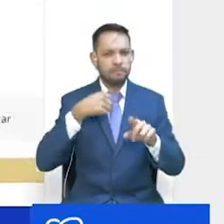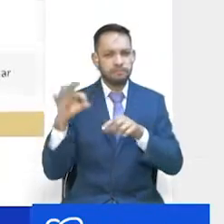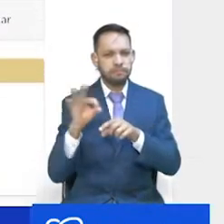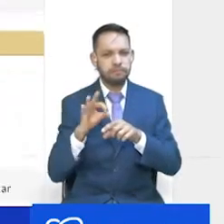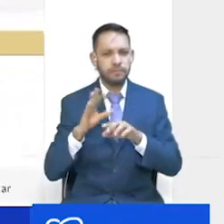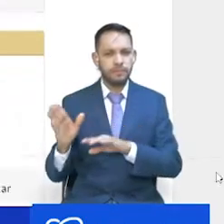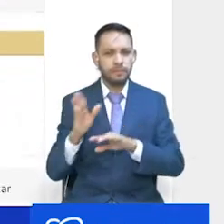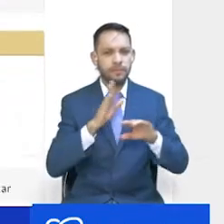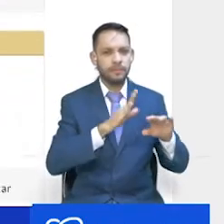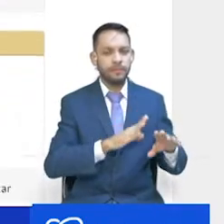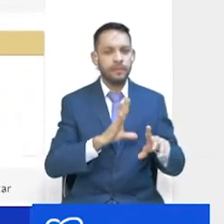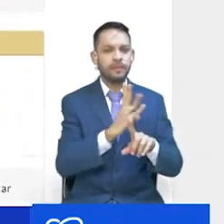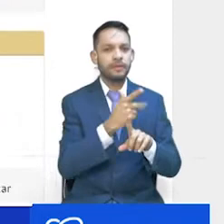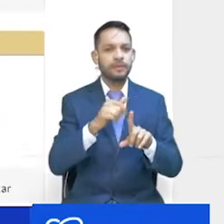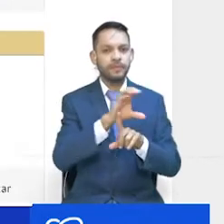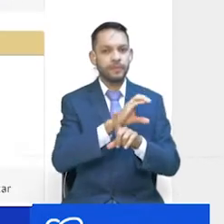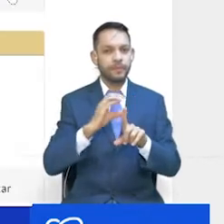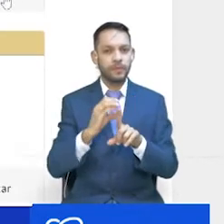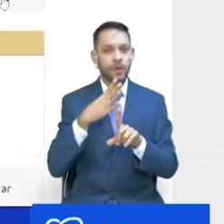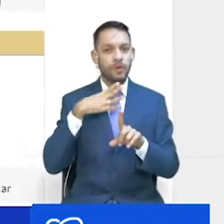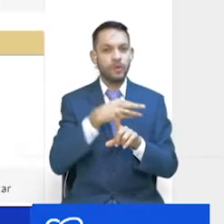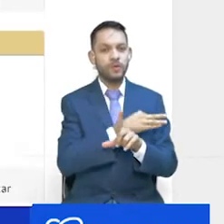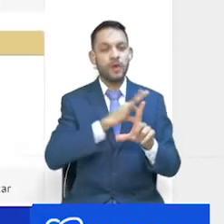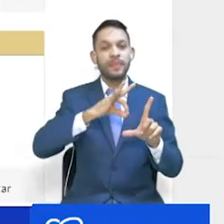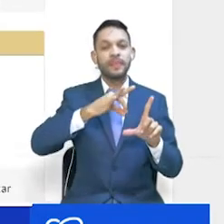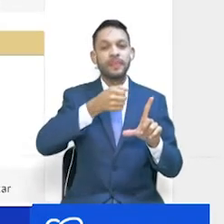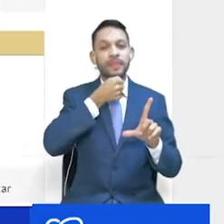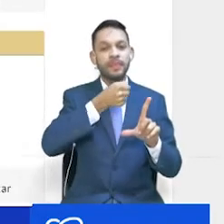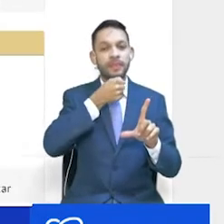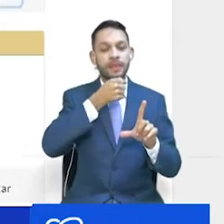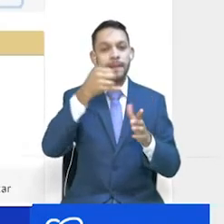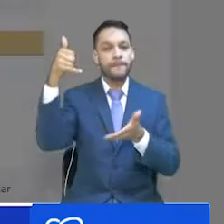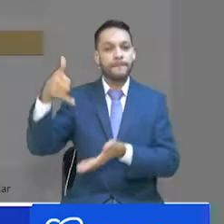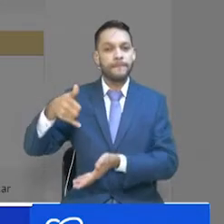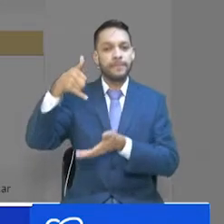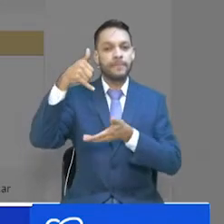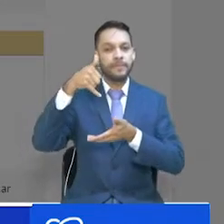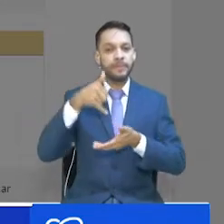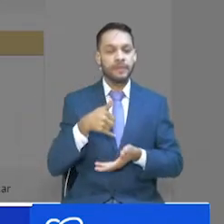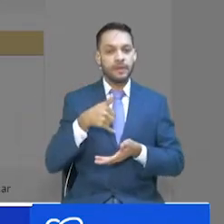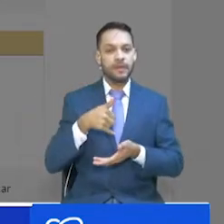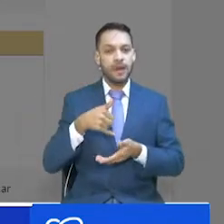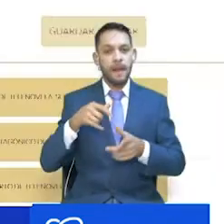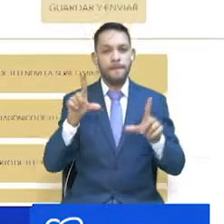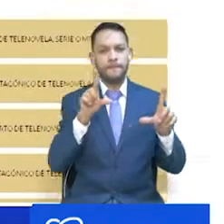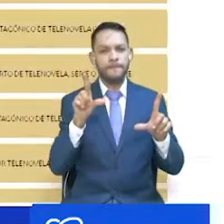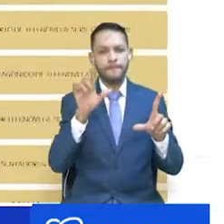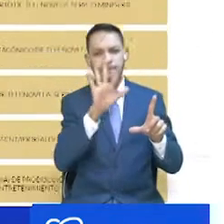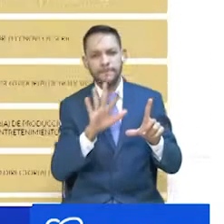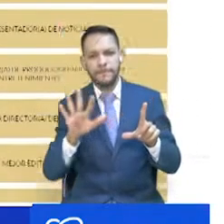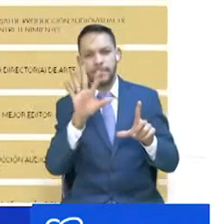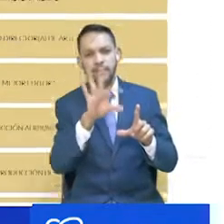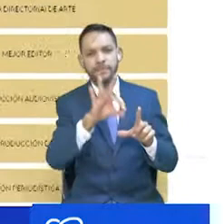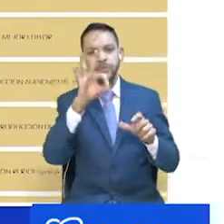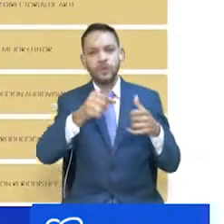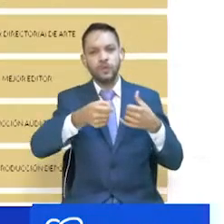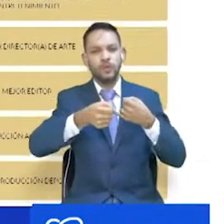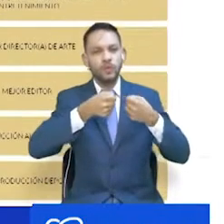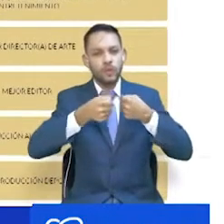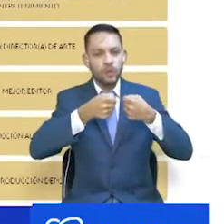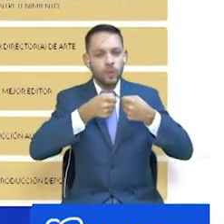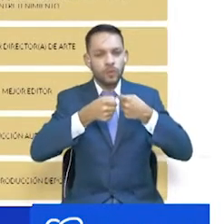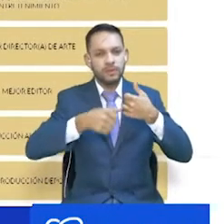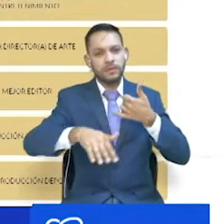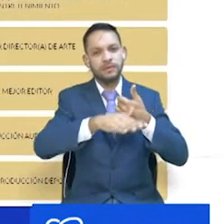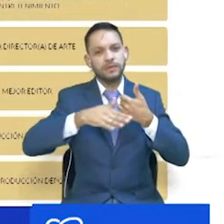en fin estrés telecafé noticias está nominado en los premios india catalina de la industria audiovisual en la categoría 'mejor noticiero regional